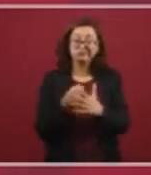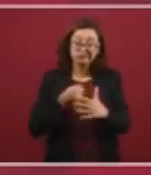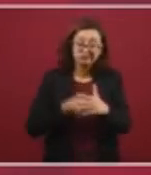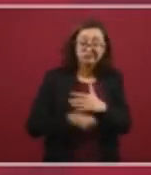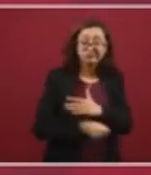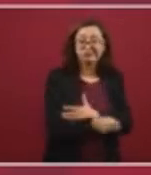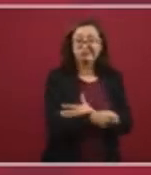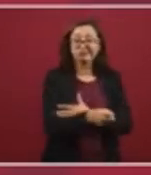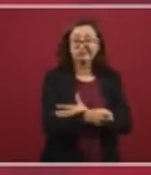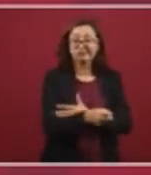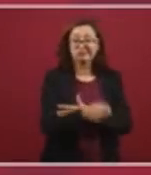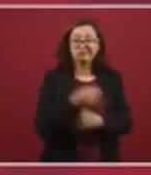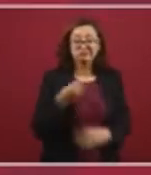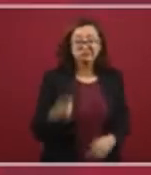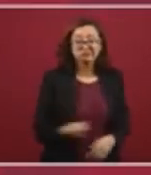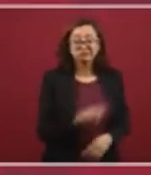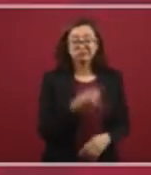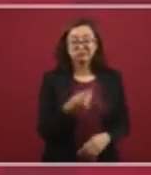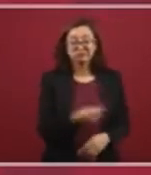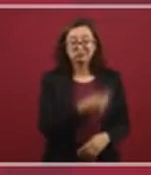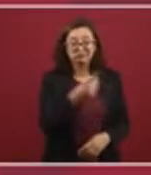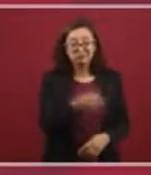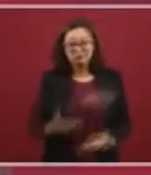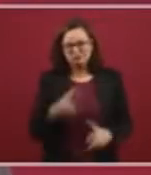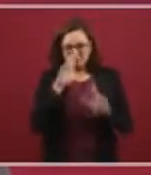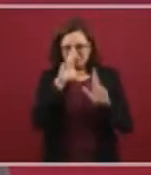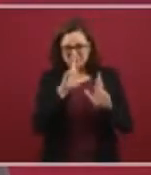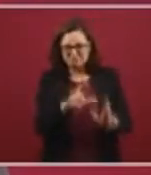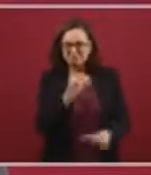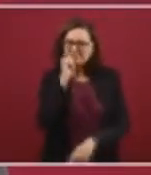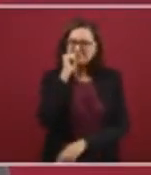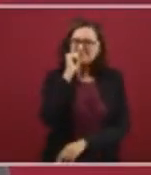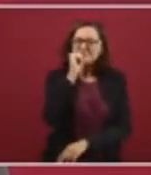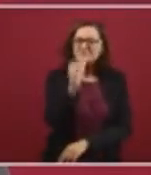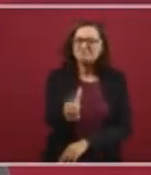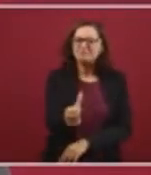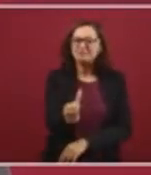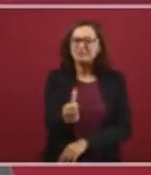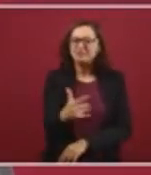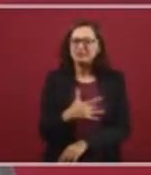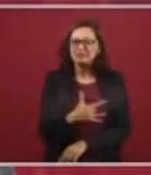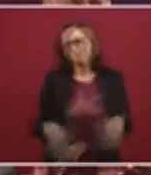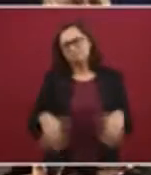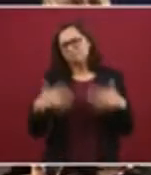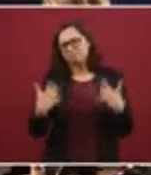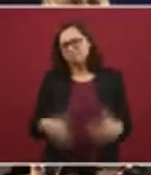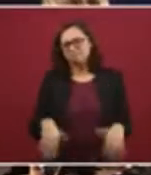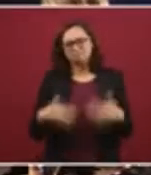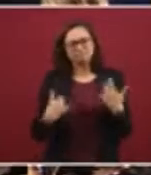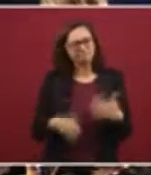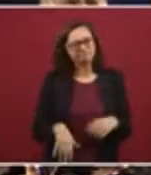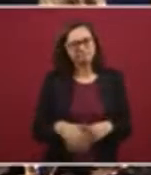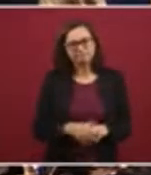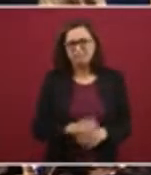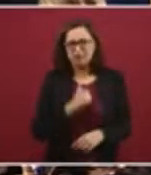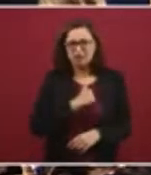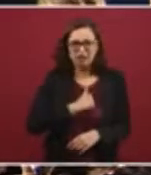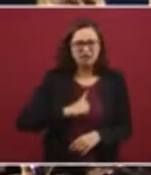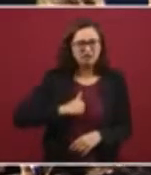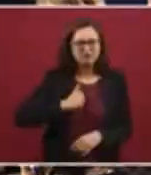a estar en la cárcel de por vida pues sí con 9 tengo